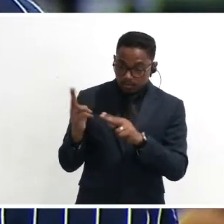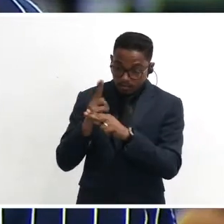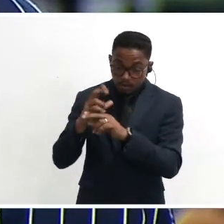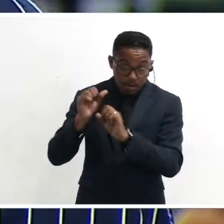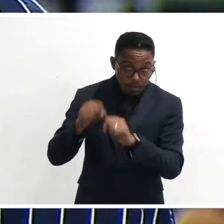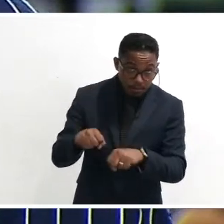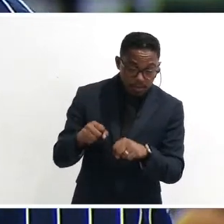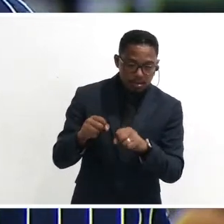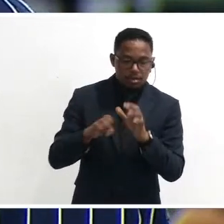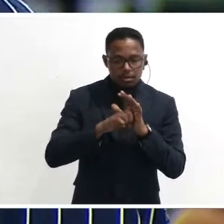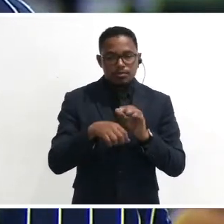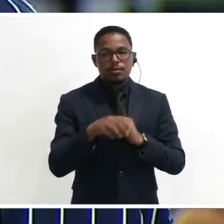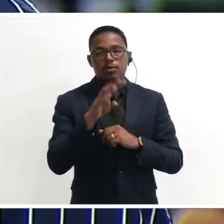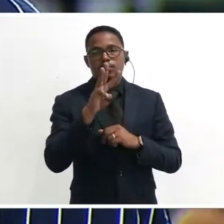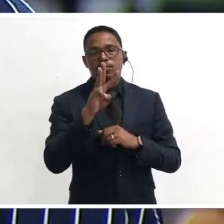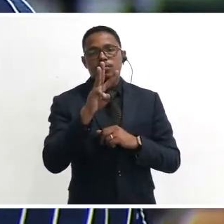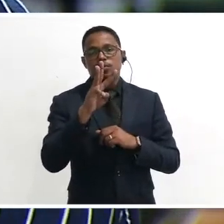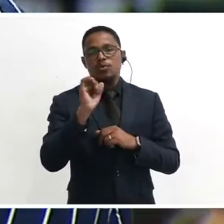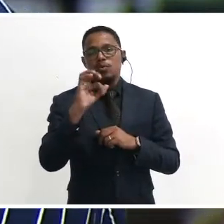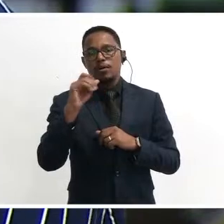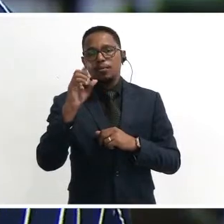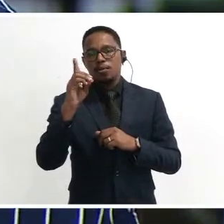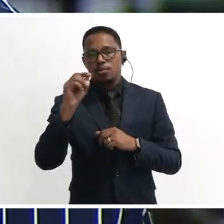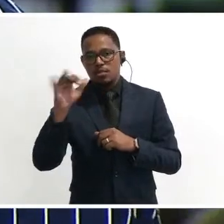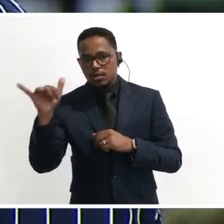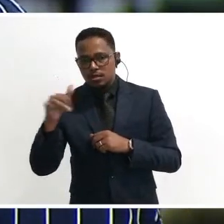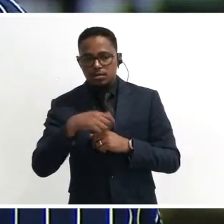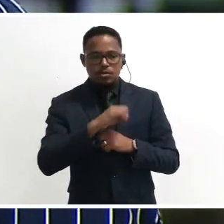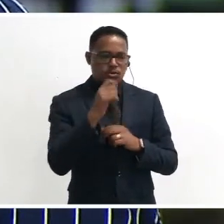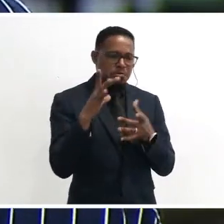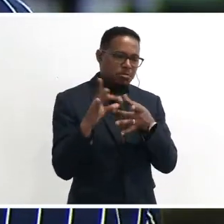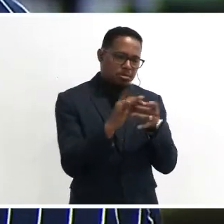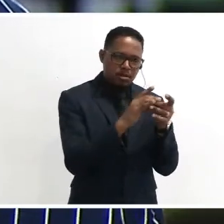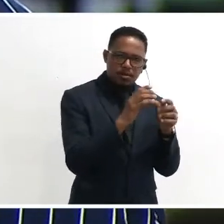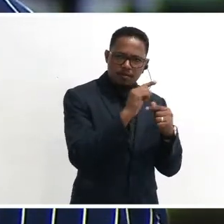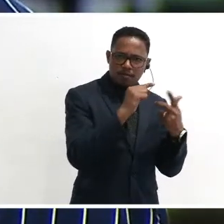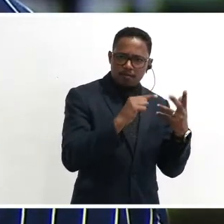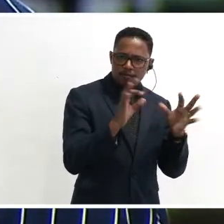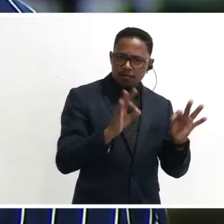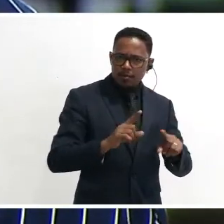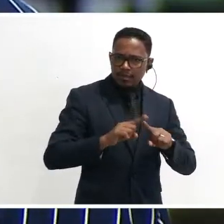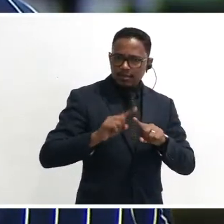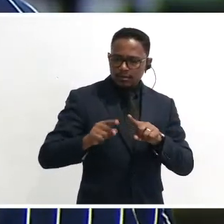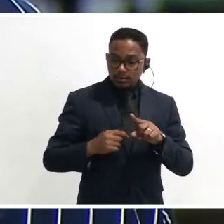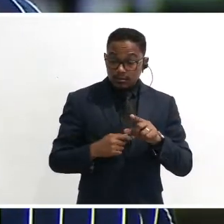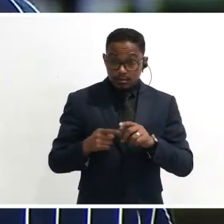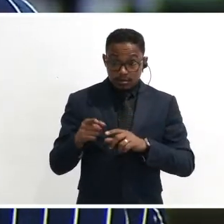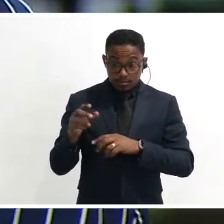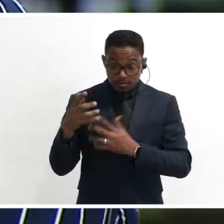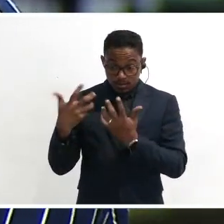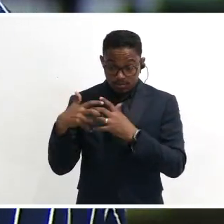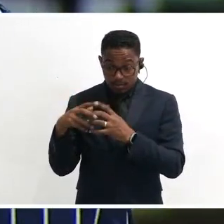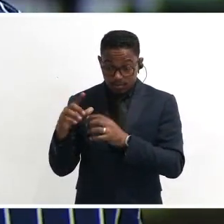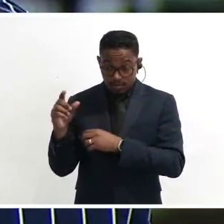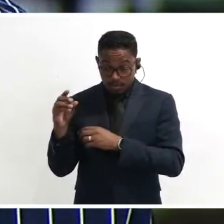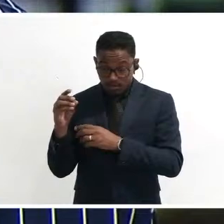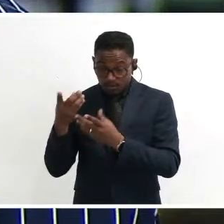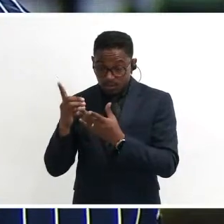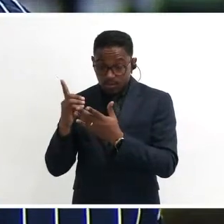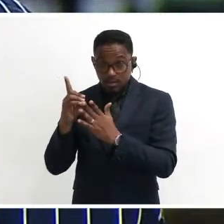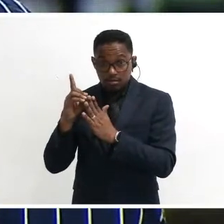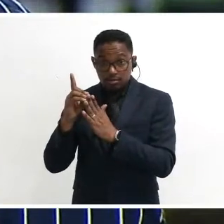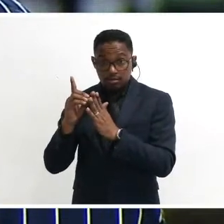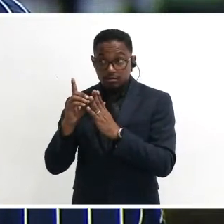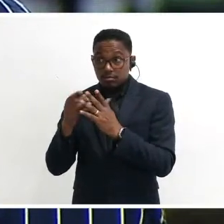habló del wire bonding y de otros tipos de interconexiones. ¿Podría una sola maquinaria desarrollar diferentes tipos